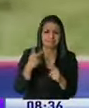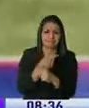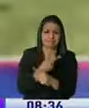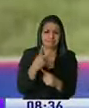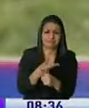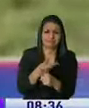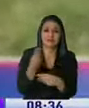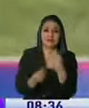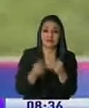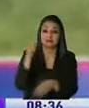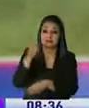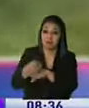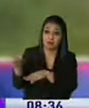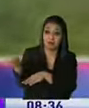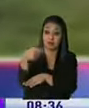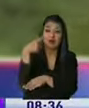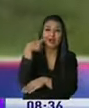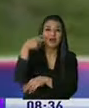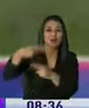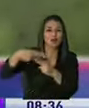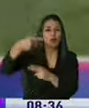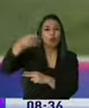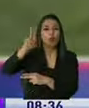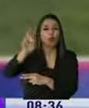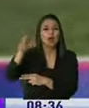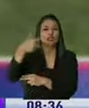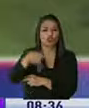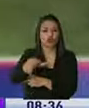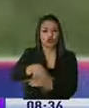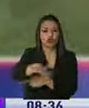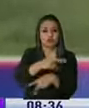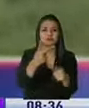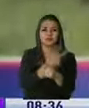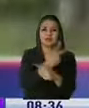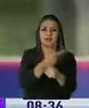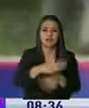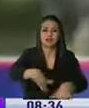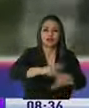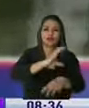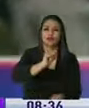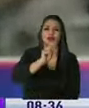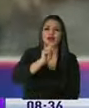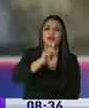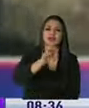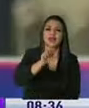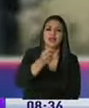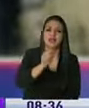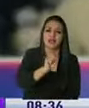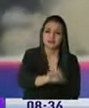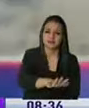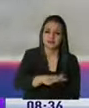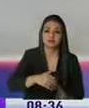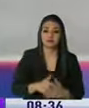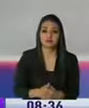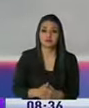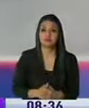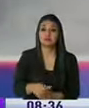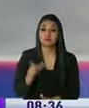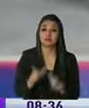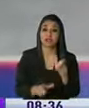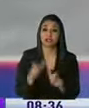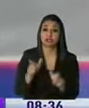que envía alias Guacho para delinquir en el sector de Candelillas. Tenía amedrentada toda